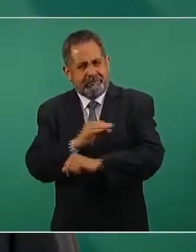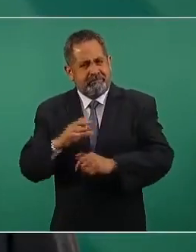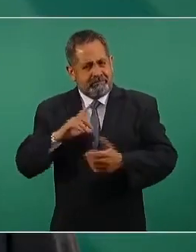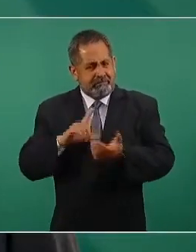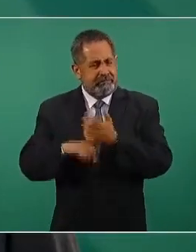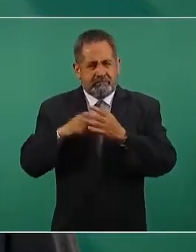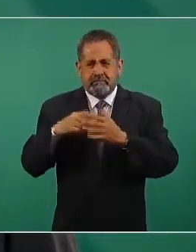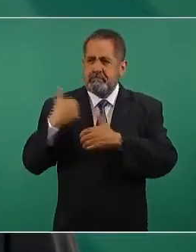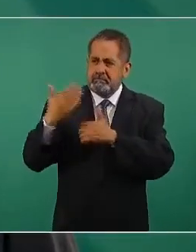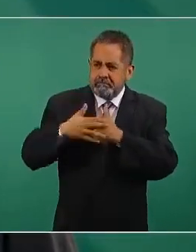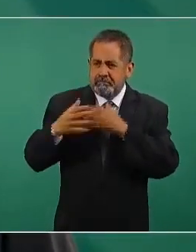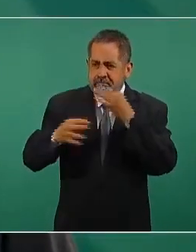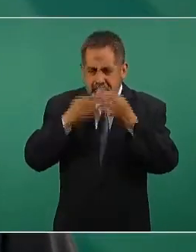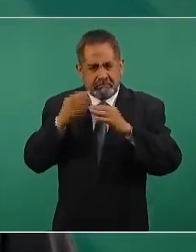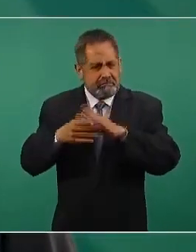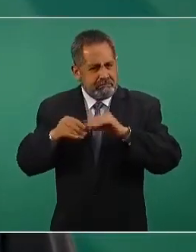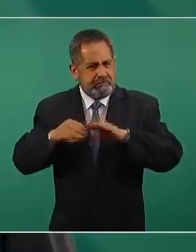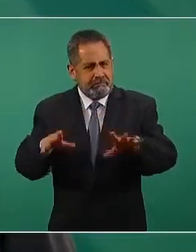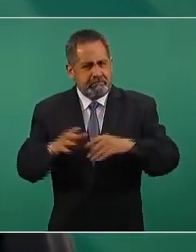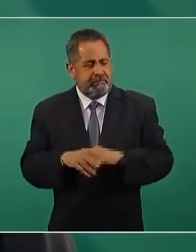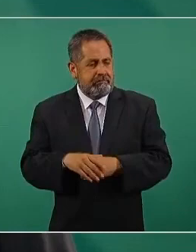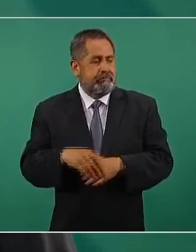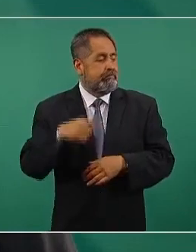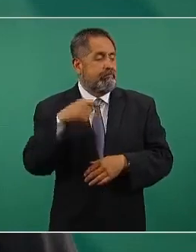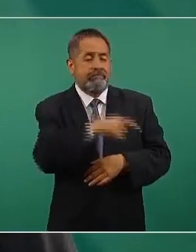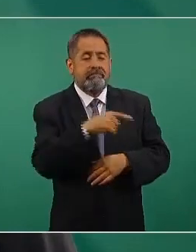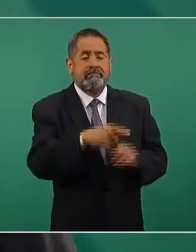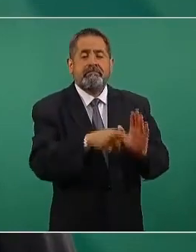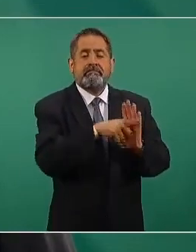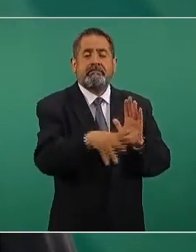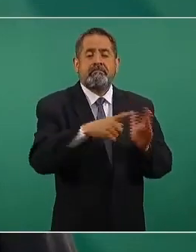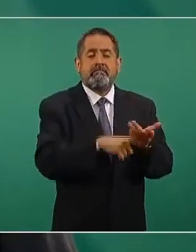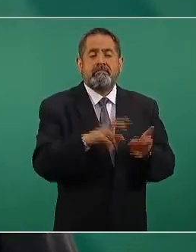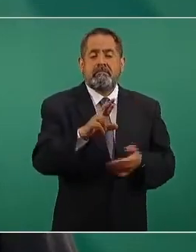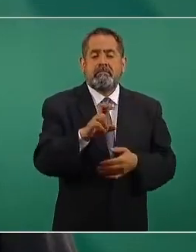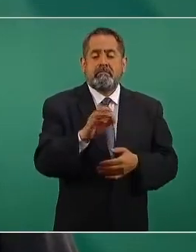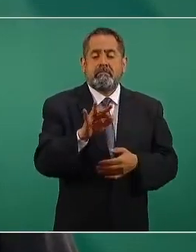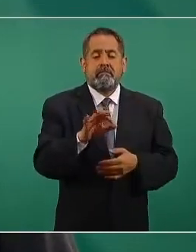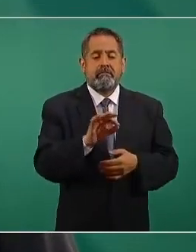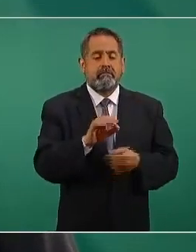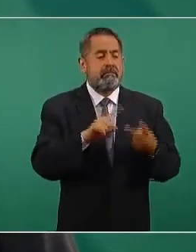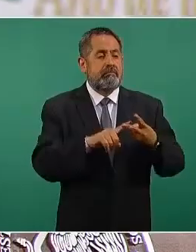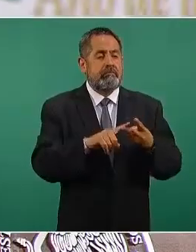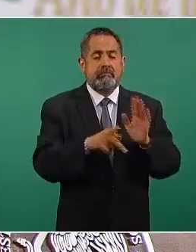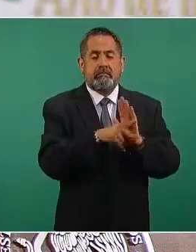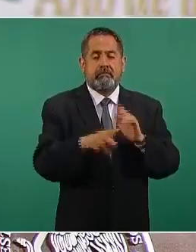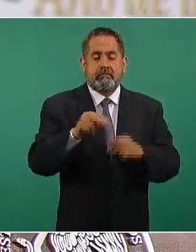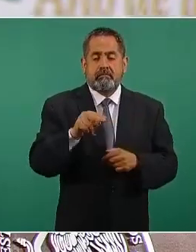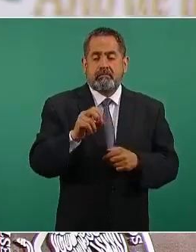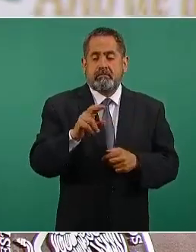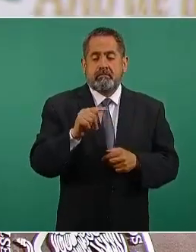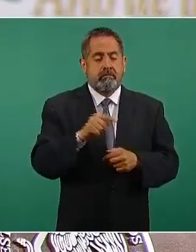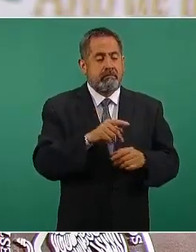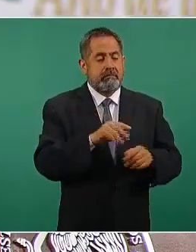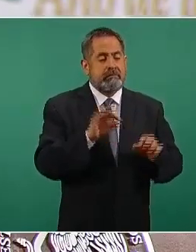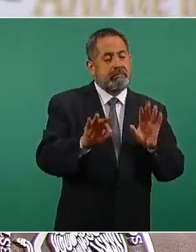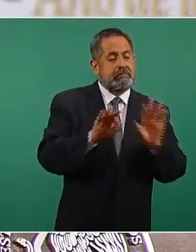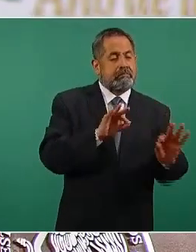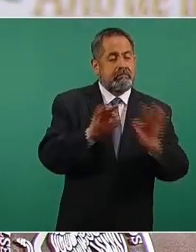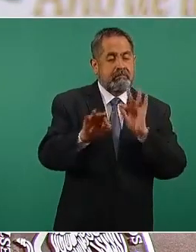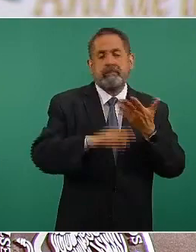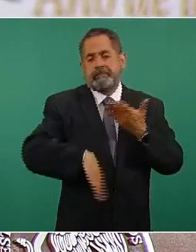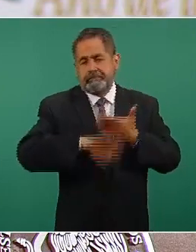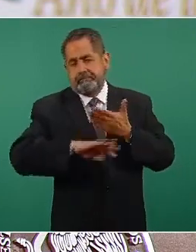esta campaña de El Reforma y del Norte en contra de nosotros,